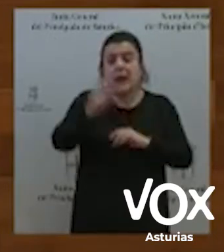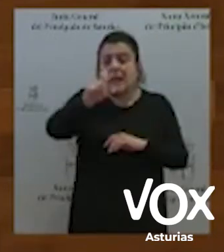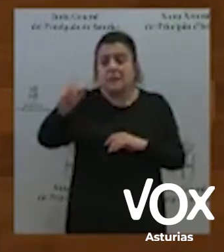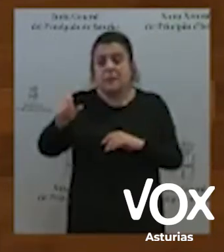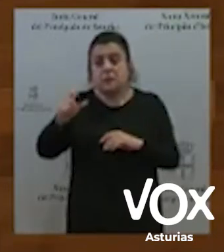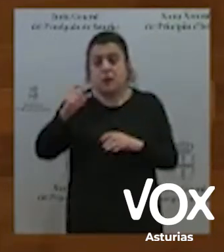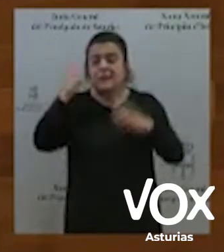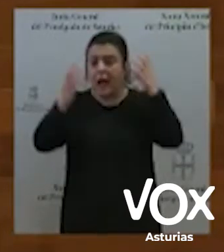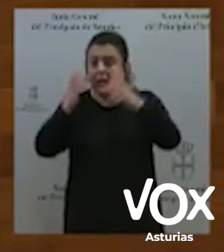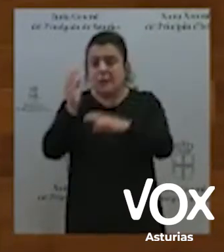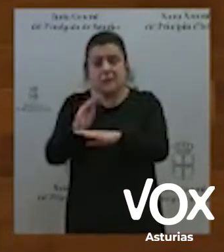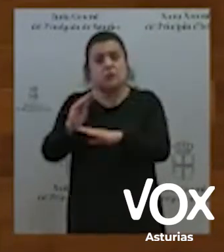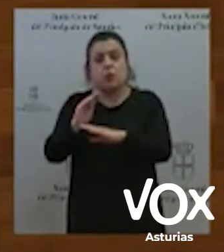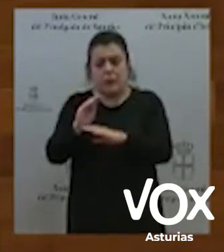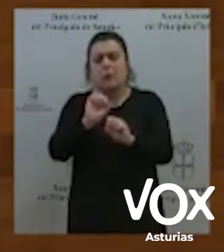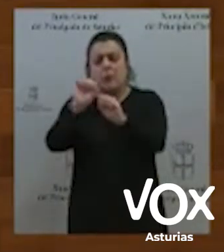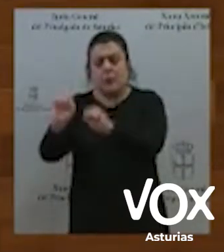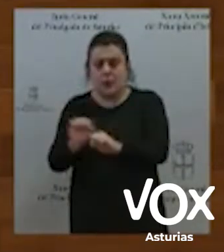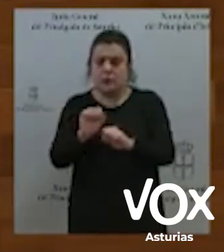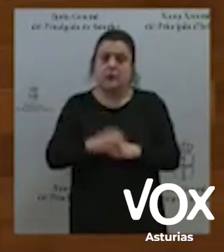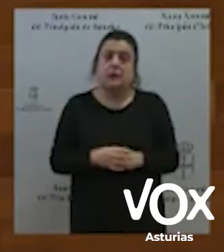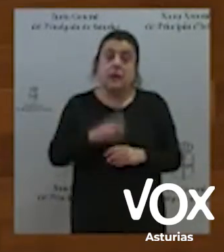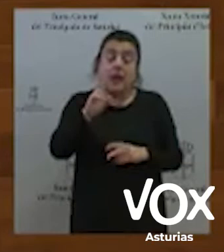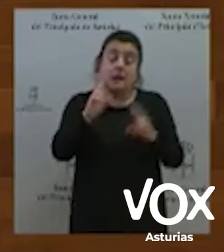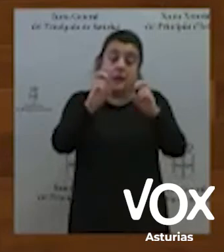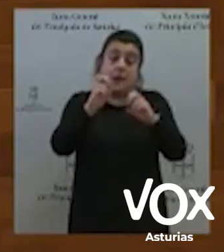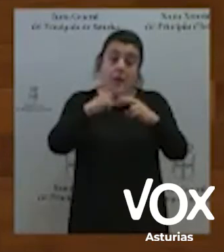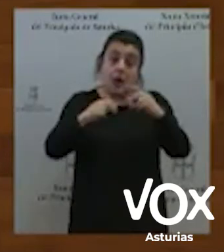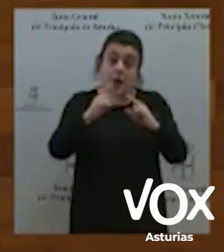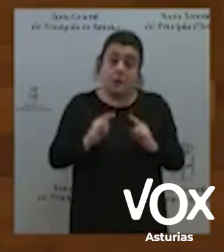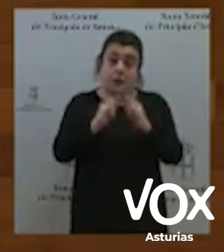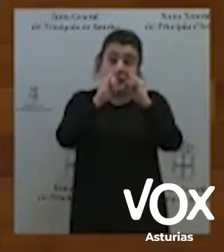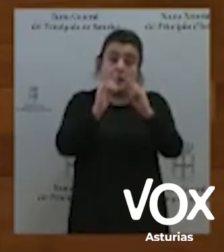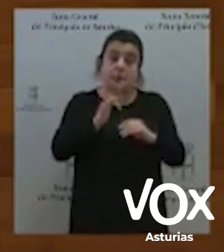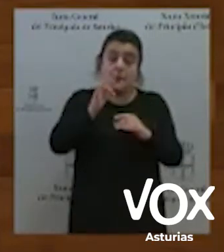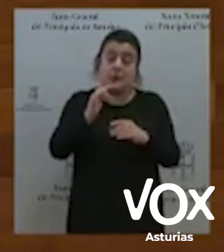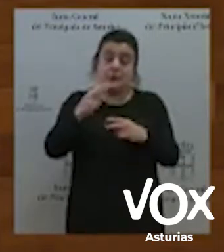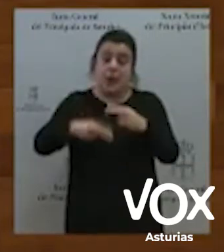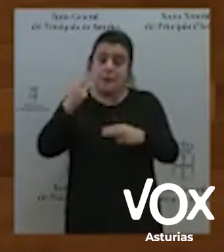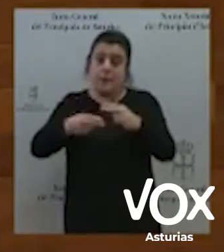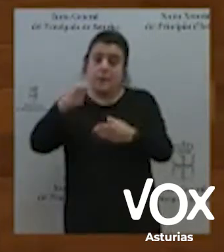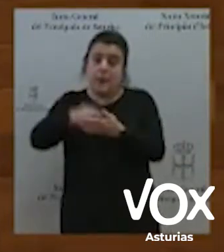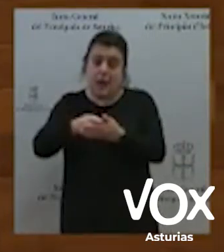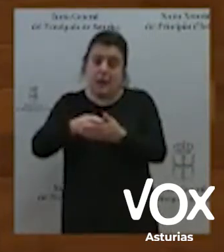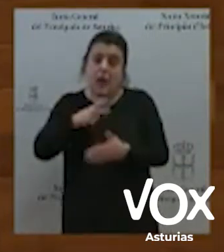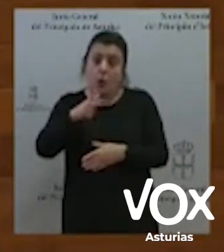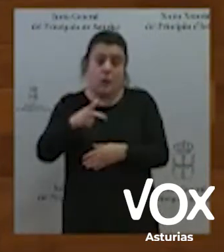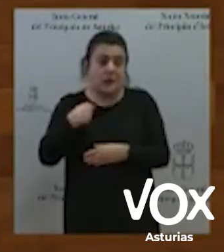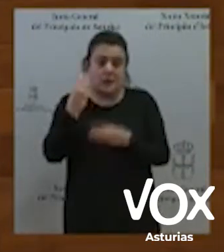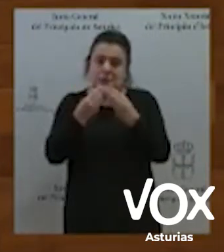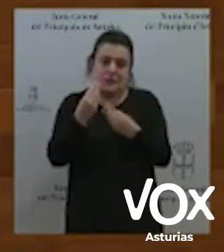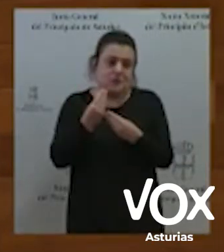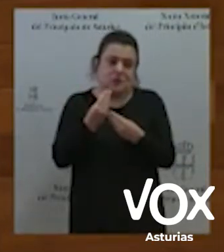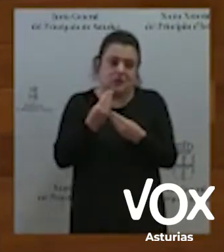sobre las infraestructuras y la bonificación en el peaje del Huerna, nos parece una auténtica tomadura de pelo. Desde la época del señor Zapatero,